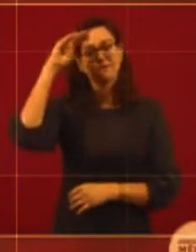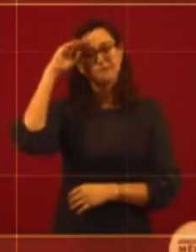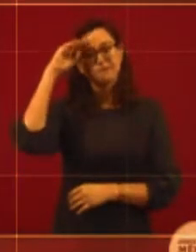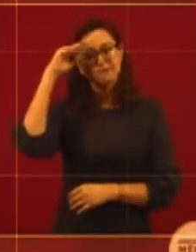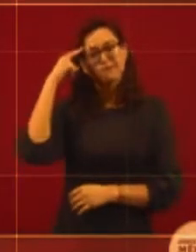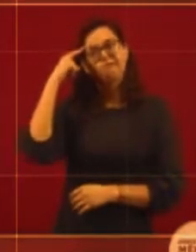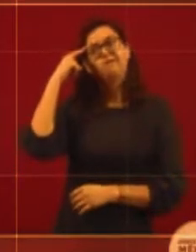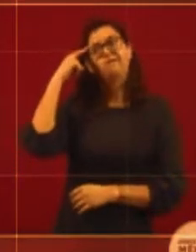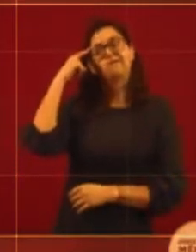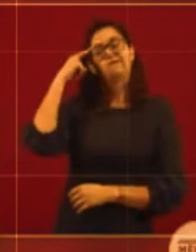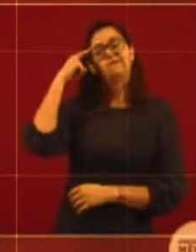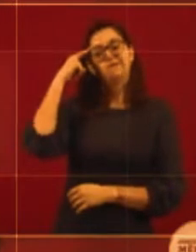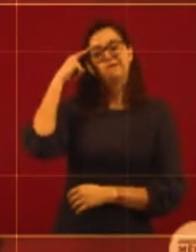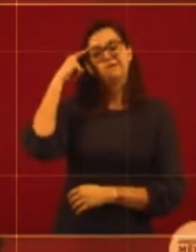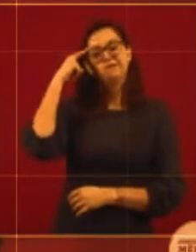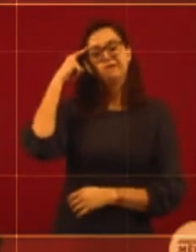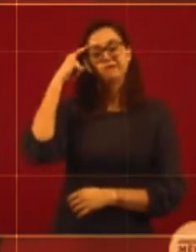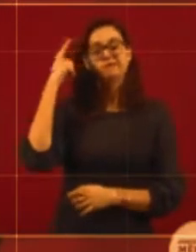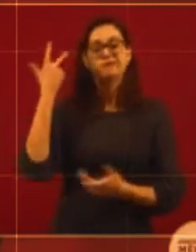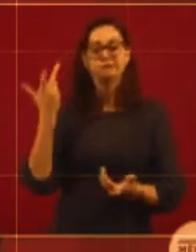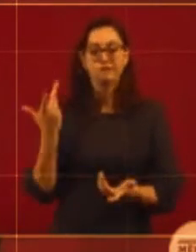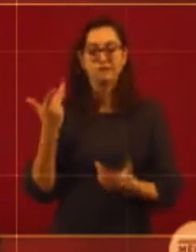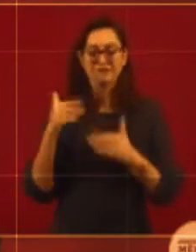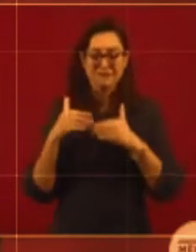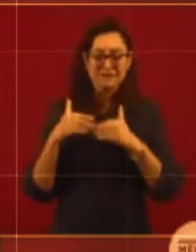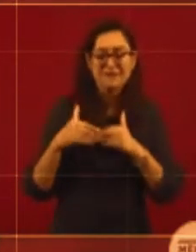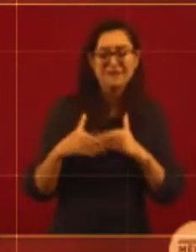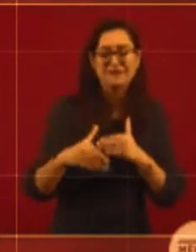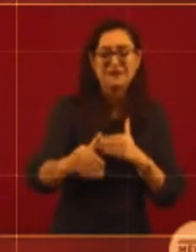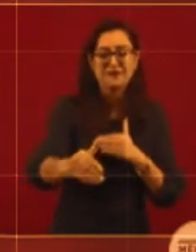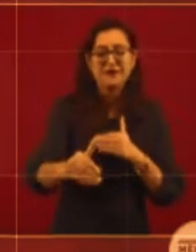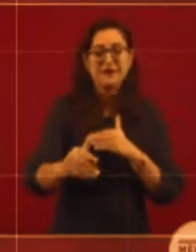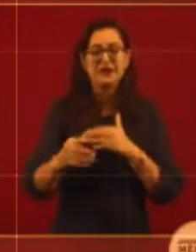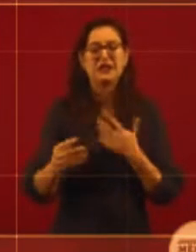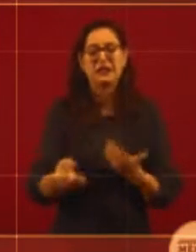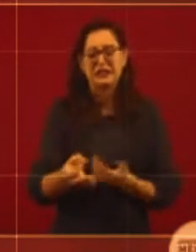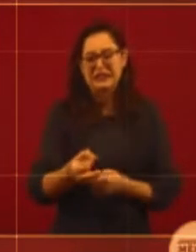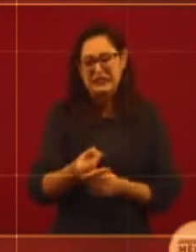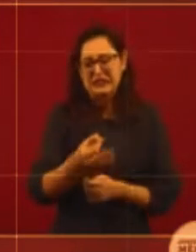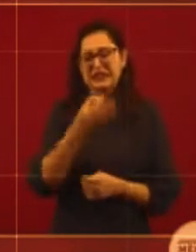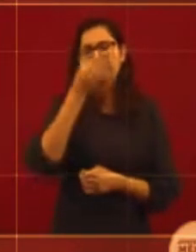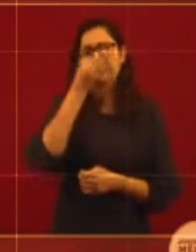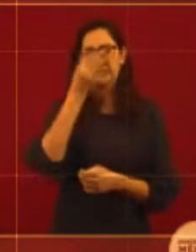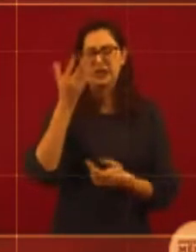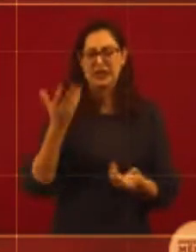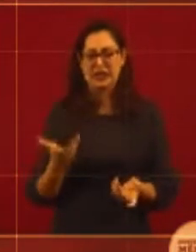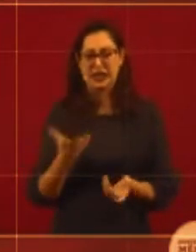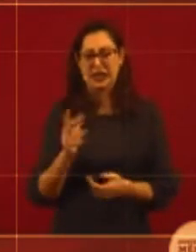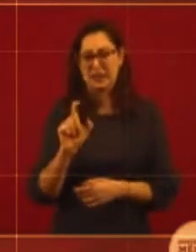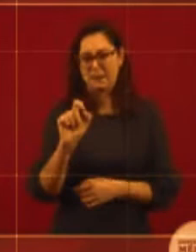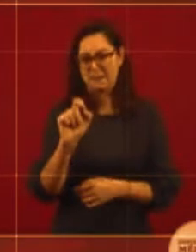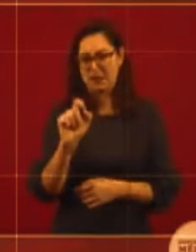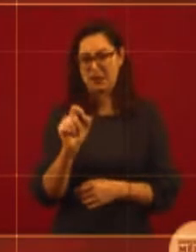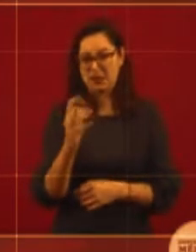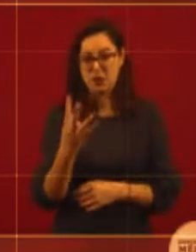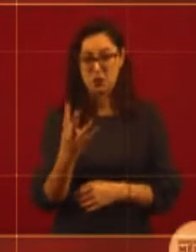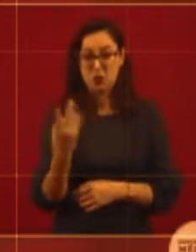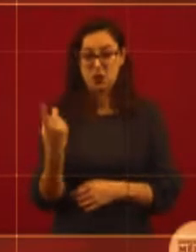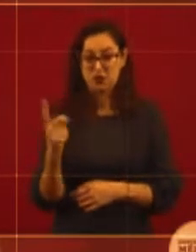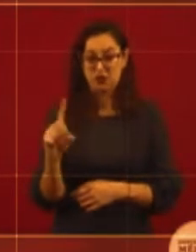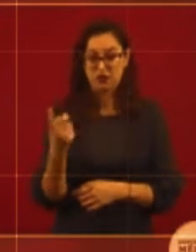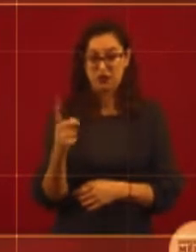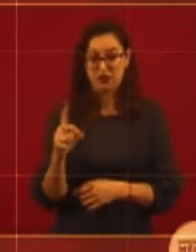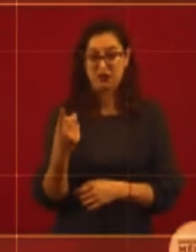es que falta muy poco para el 24 yo les